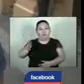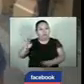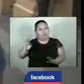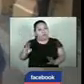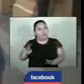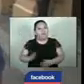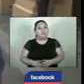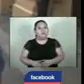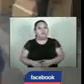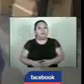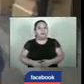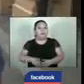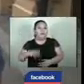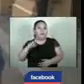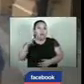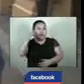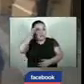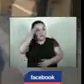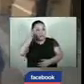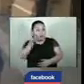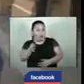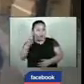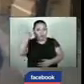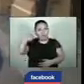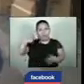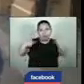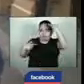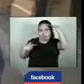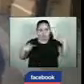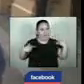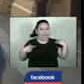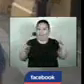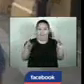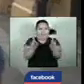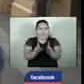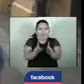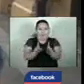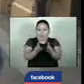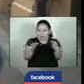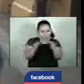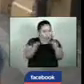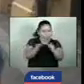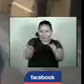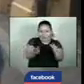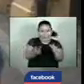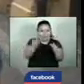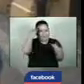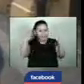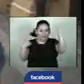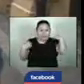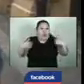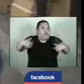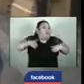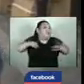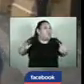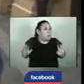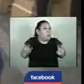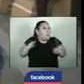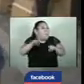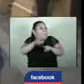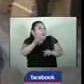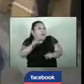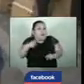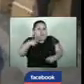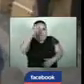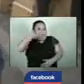tenemos que ser varón y hembra, la pareja, no del mismo sexo. Pues yo, pero ahí cada quien,